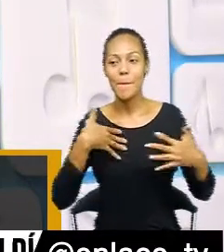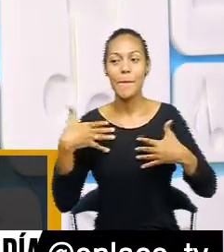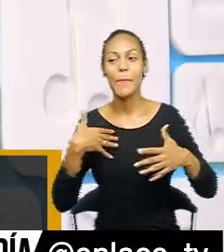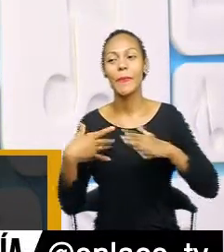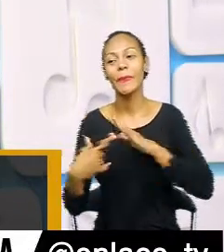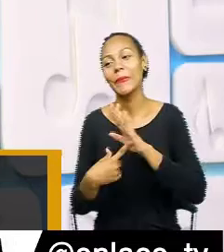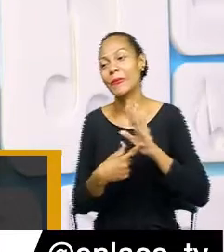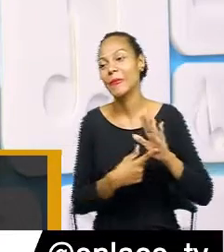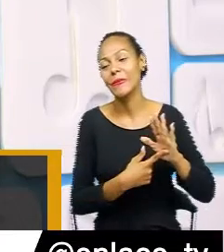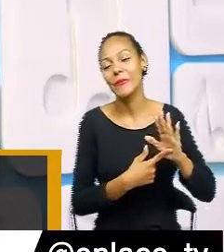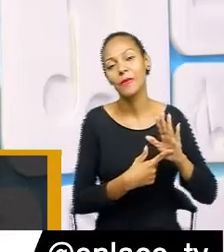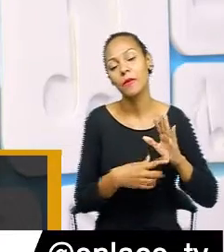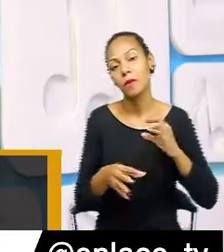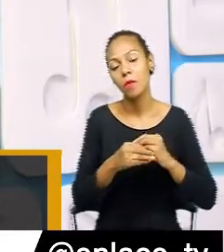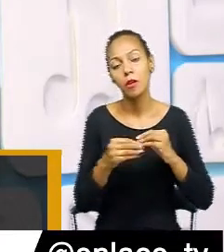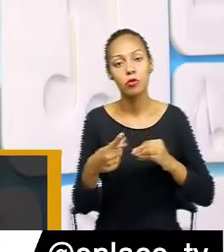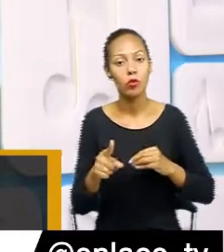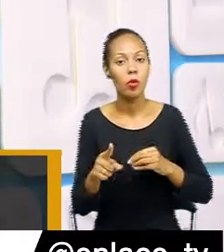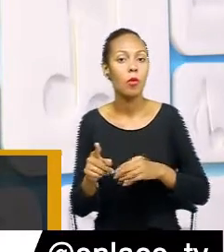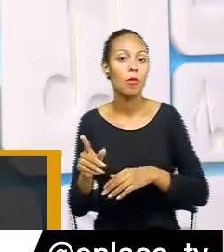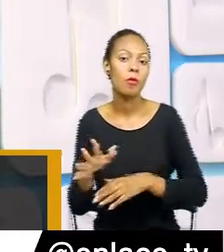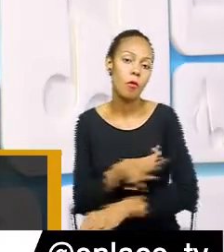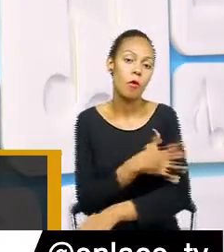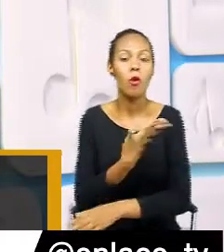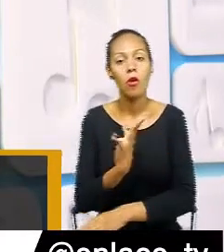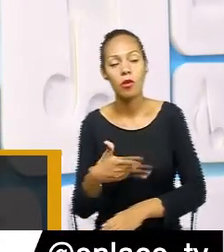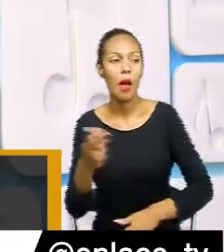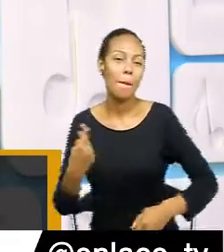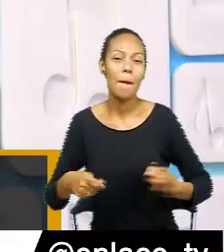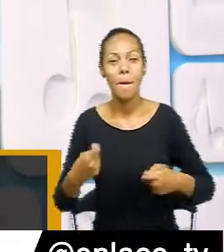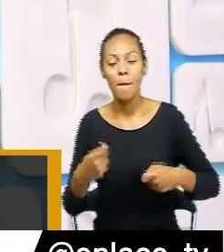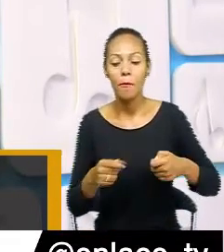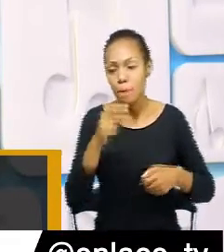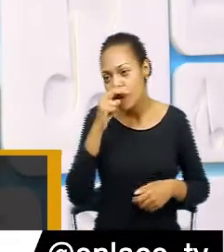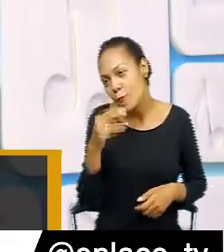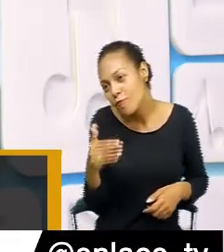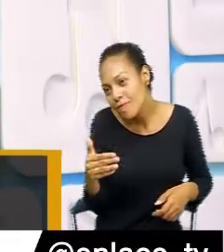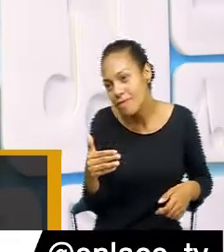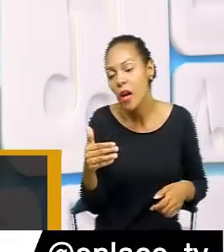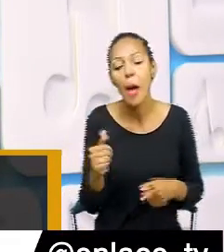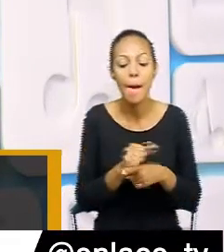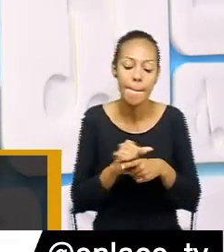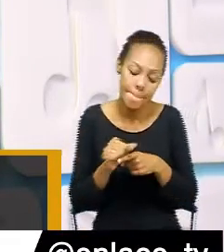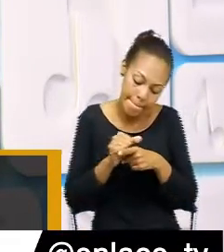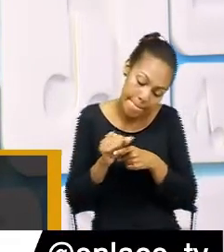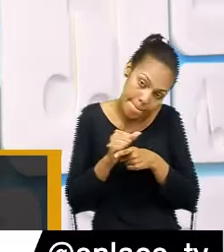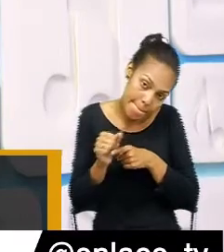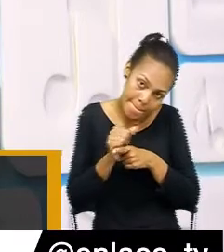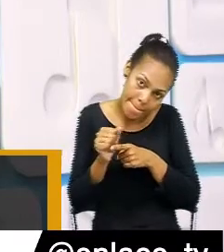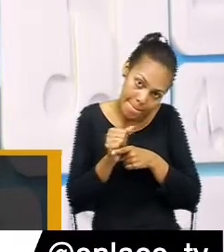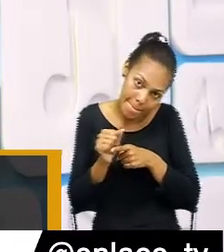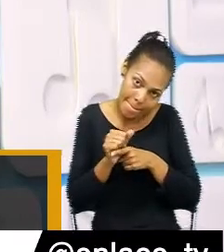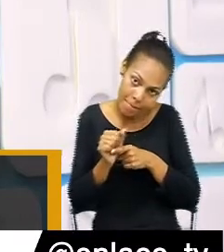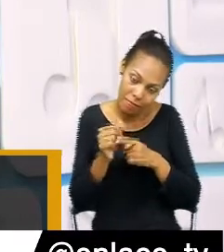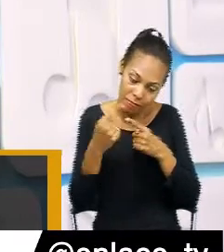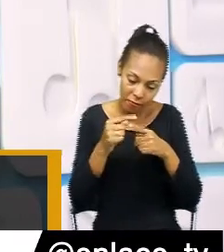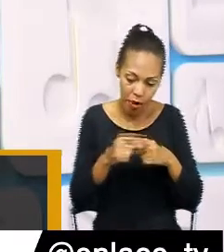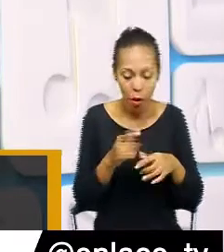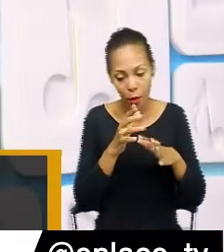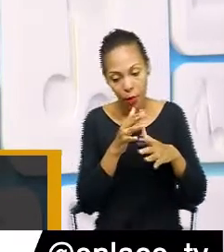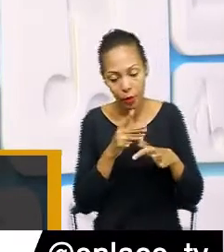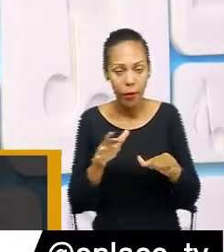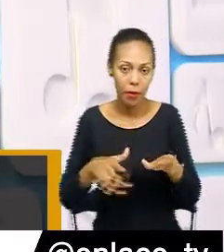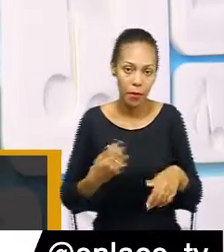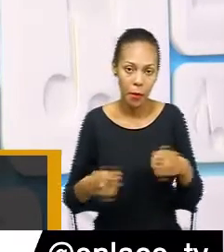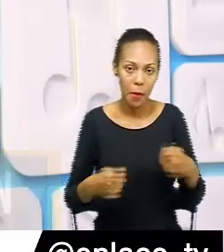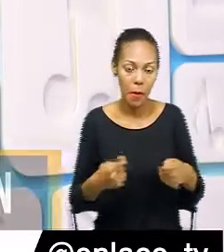semillero musical de la Fundación Tejedores de Sueños, que son unos chiquitines que vienen ensayando diferentes instrumentos musicales.